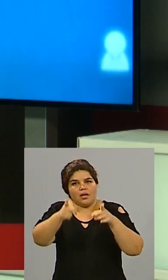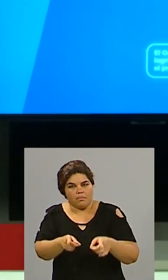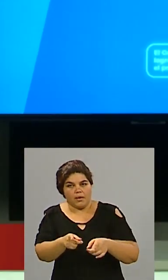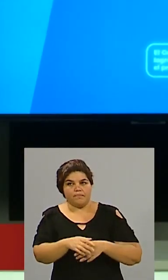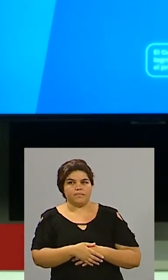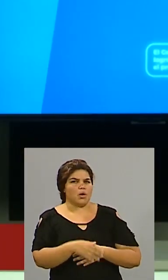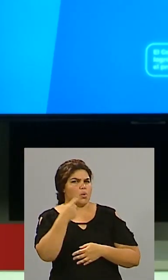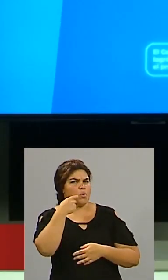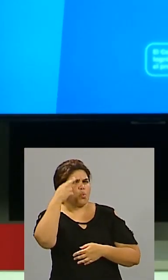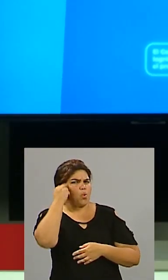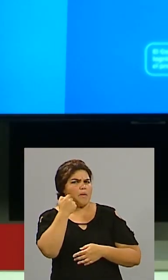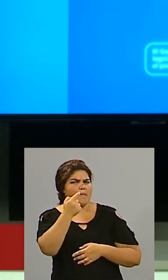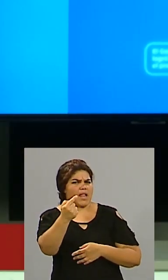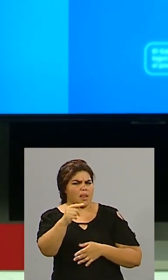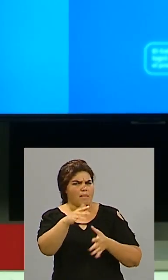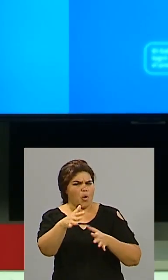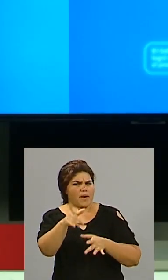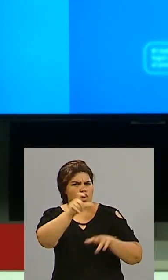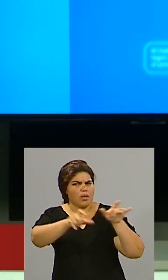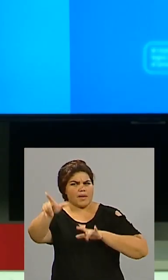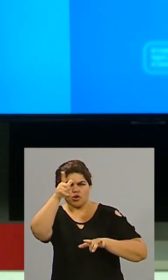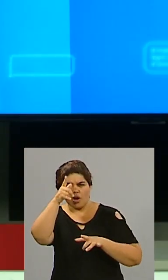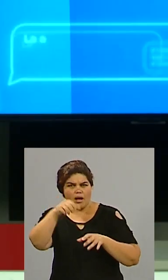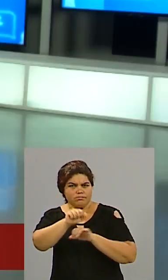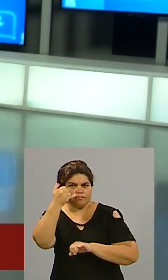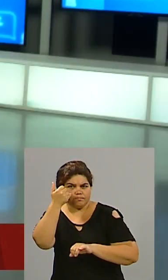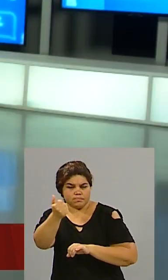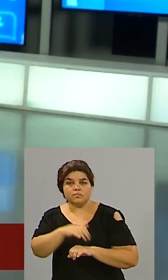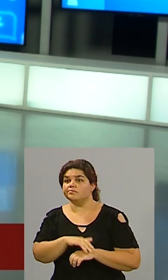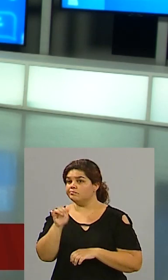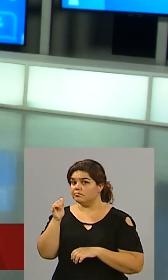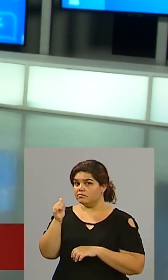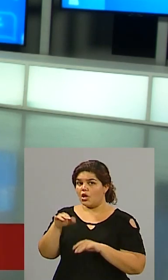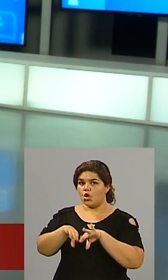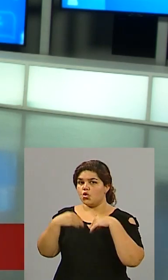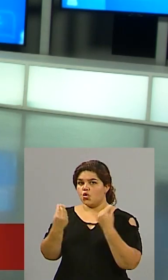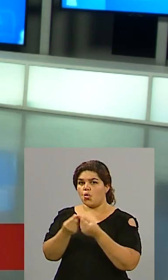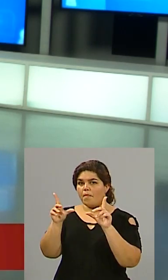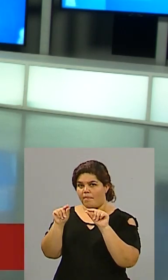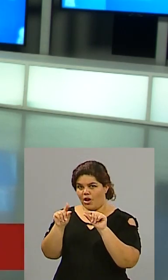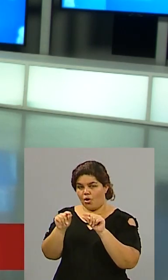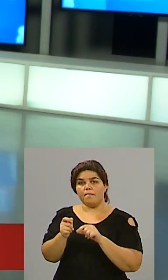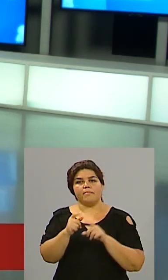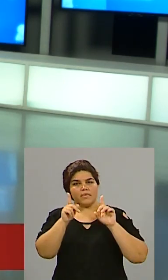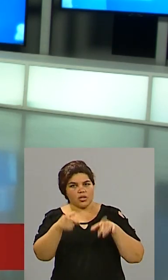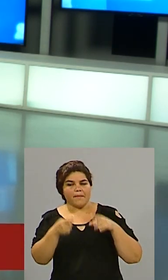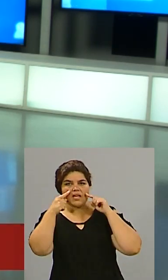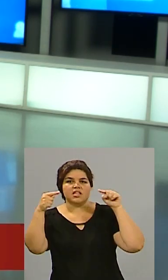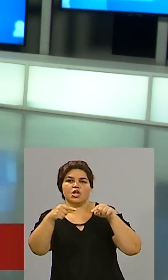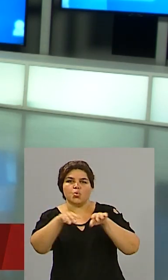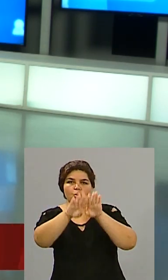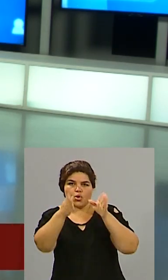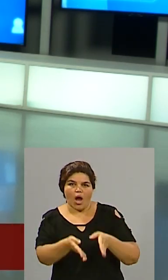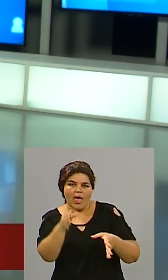Sí, tenemos, bueno, ese es el número general. Y después dentro del instituto cada